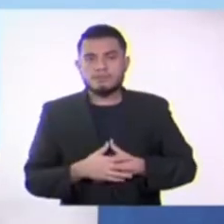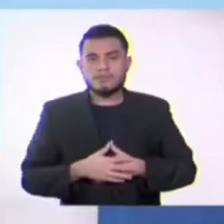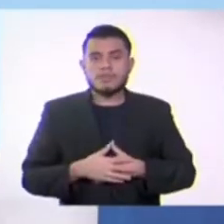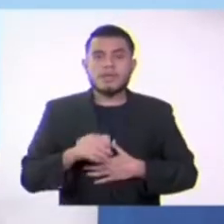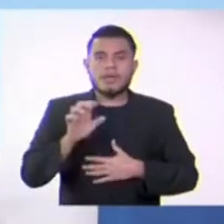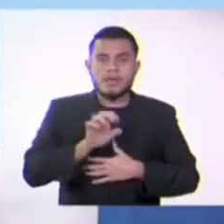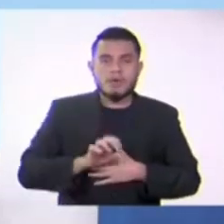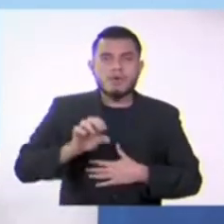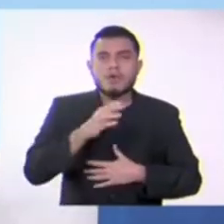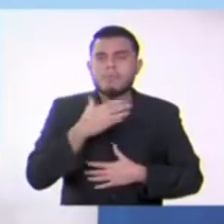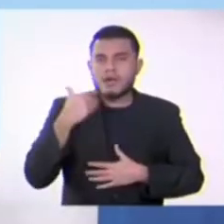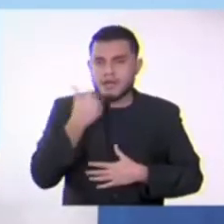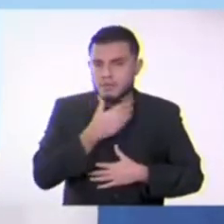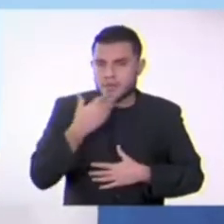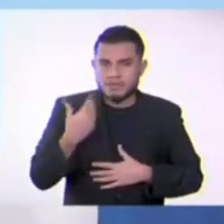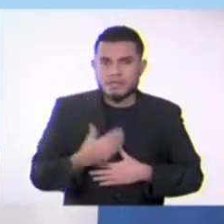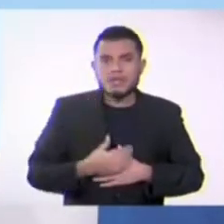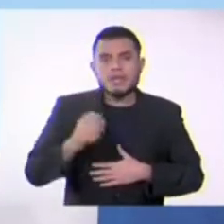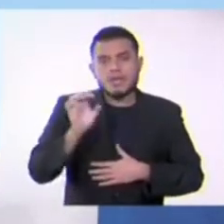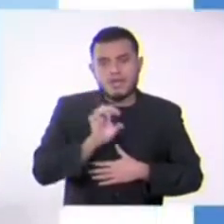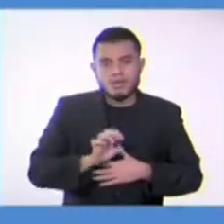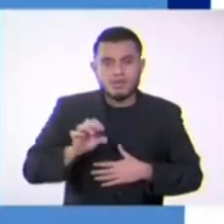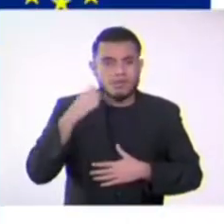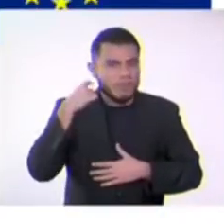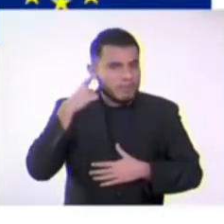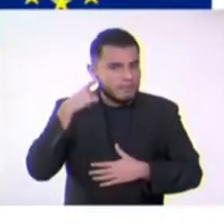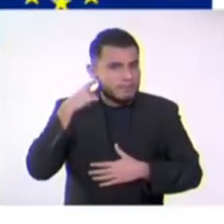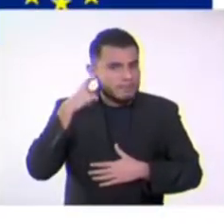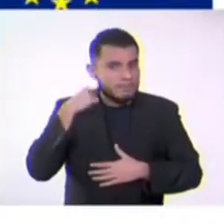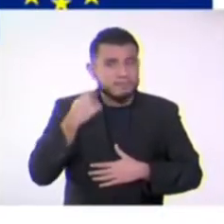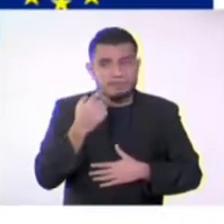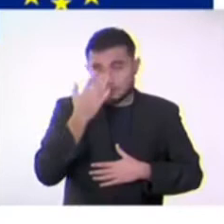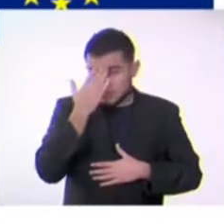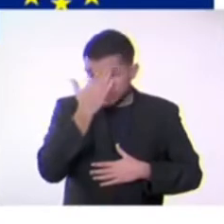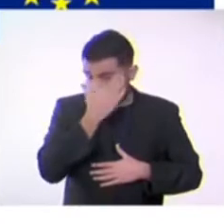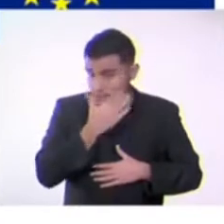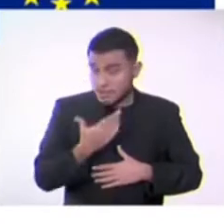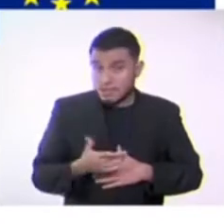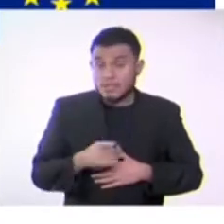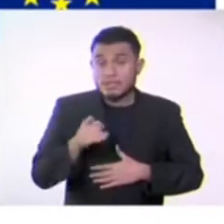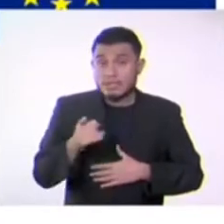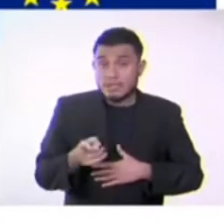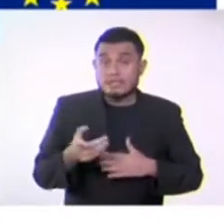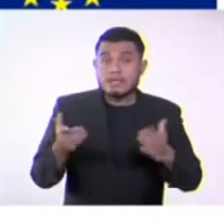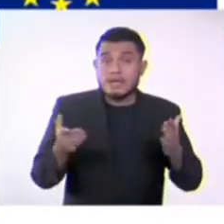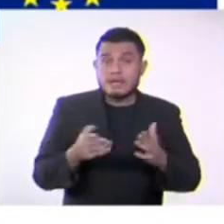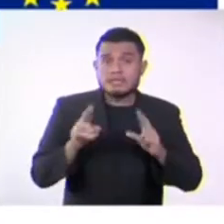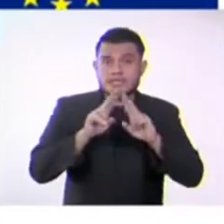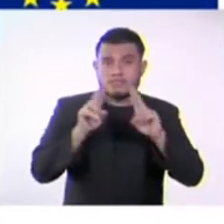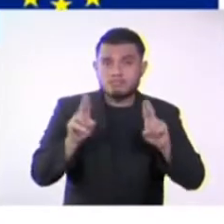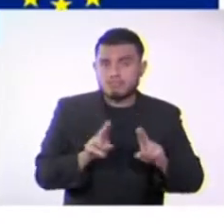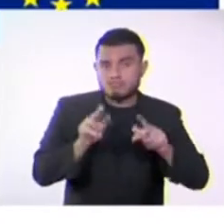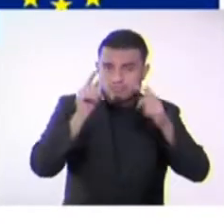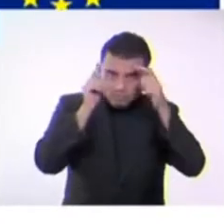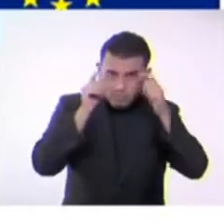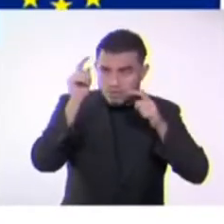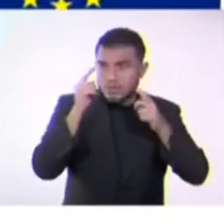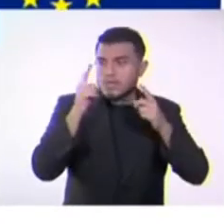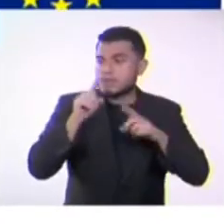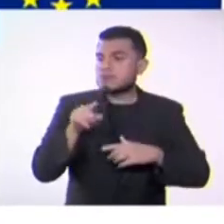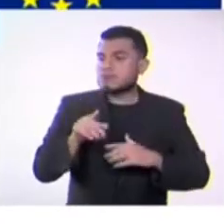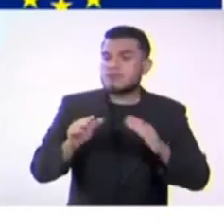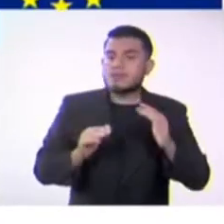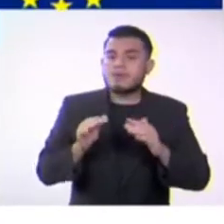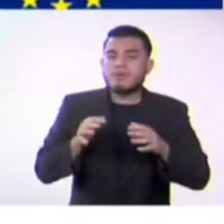Europa, ¿qué pasa? Pues en Europa se nace o se crea la Unión Europea y también se firma